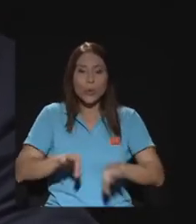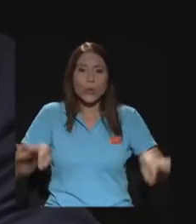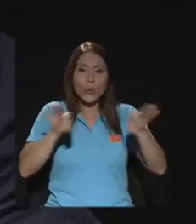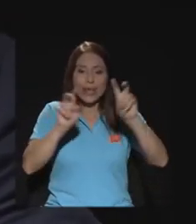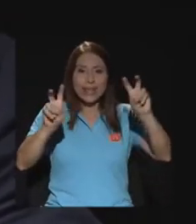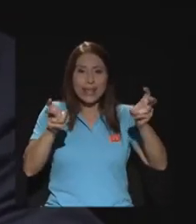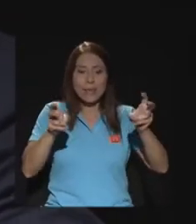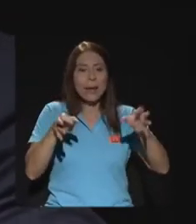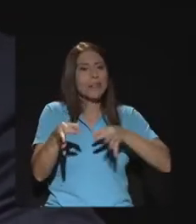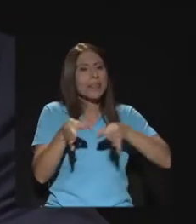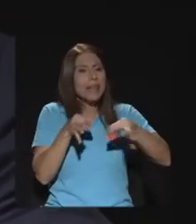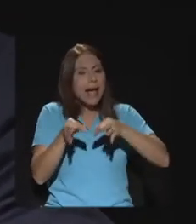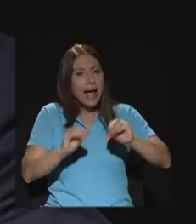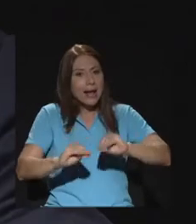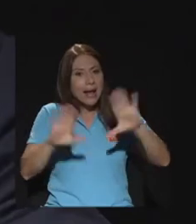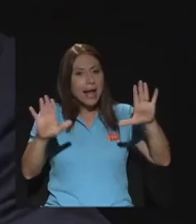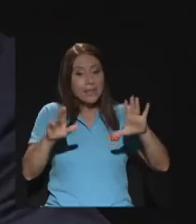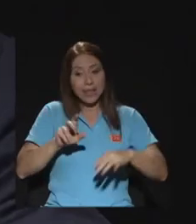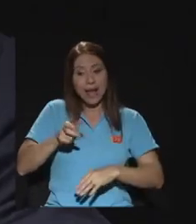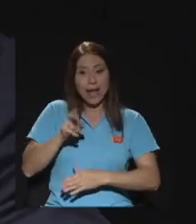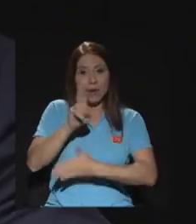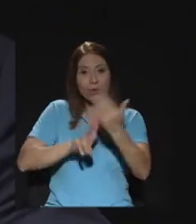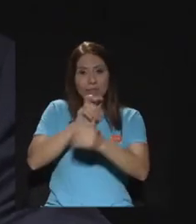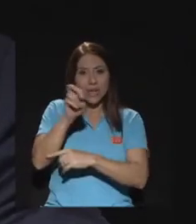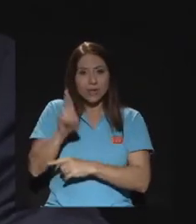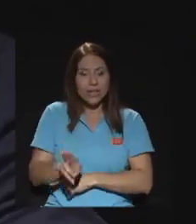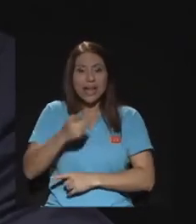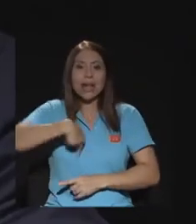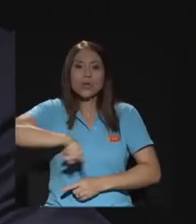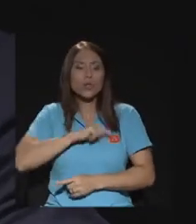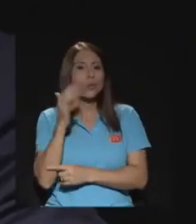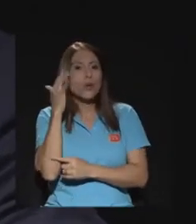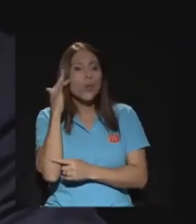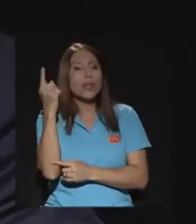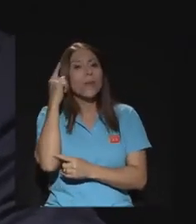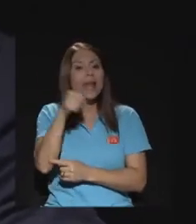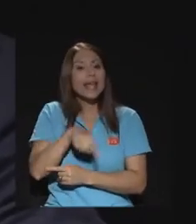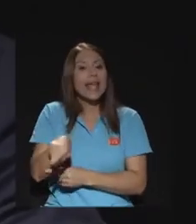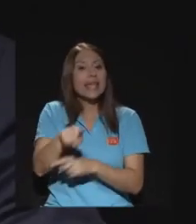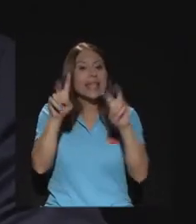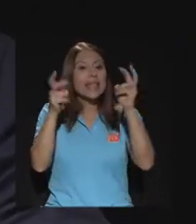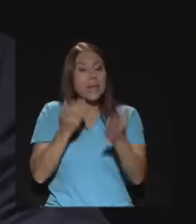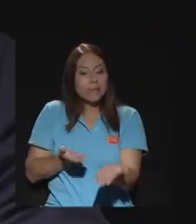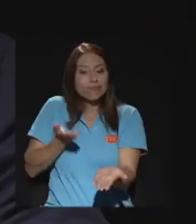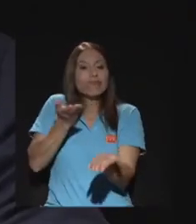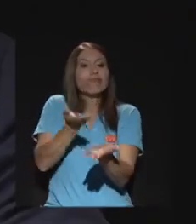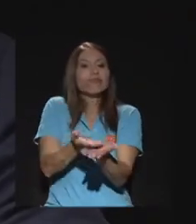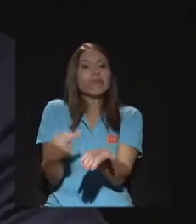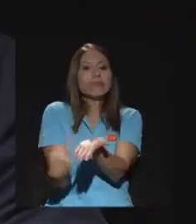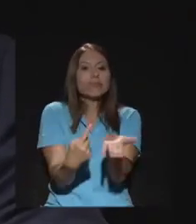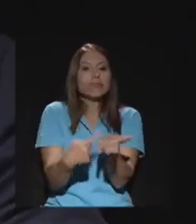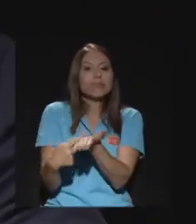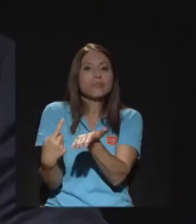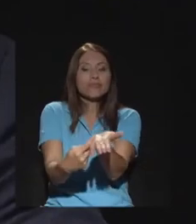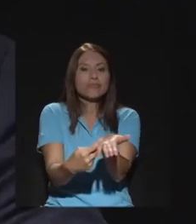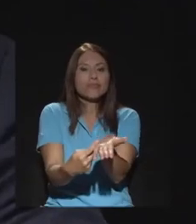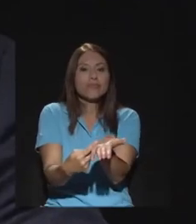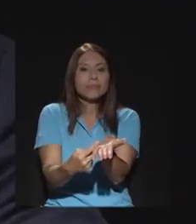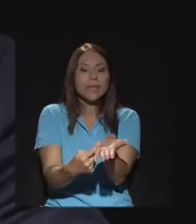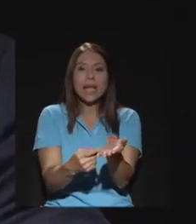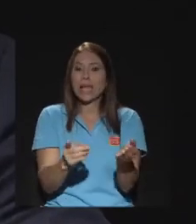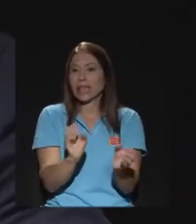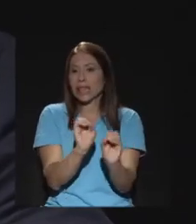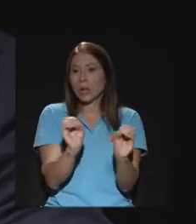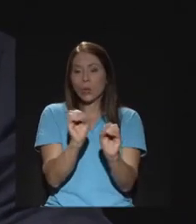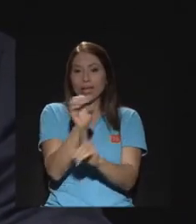hacer es que en el canal Universidad de Costa Rica nos estamos preocupando por poner esto en la mesa de debate, y bajo ninguna circunstancia